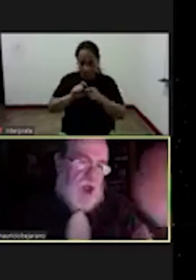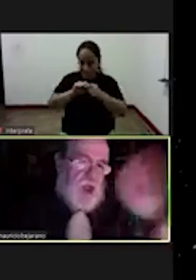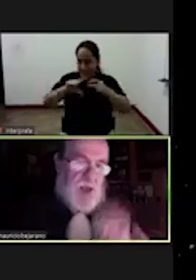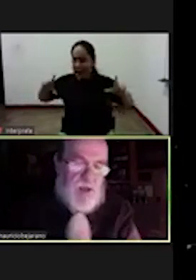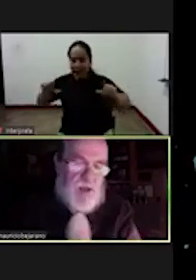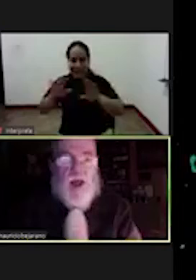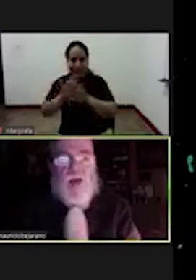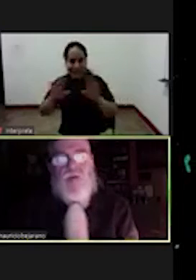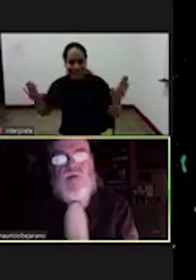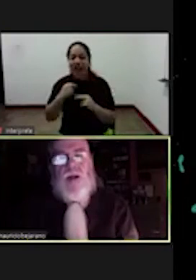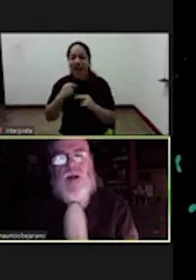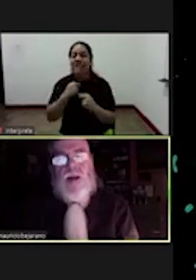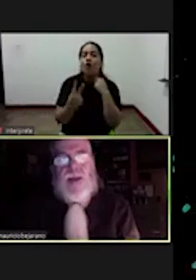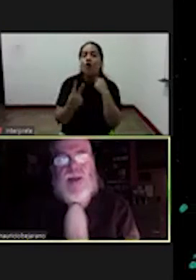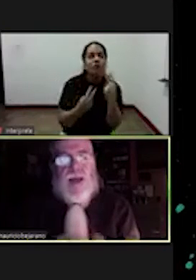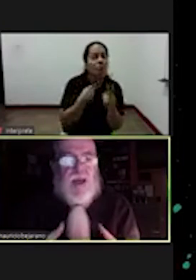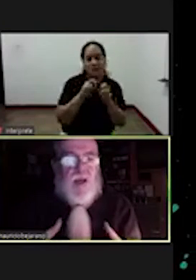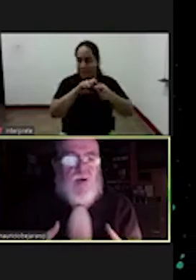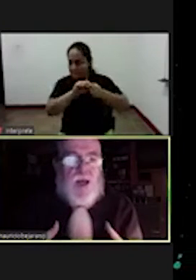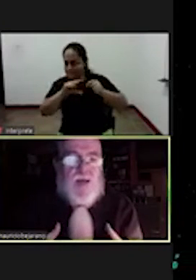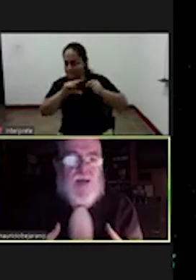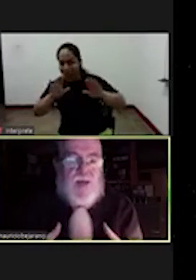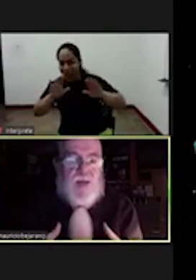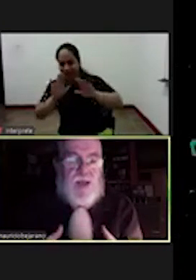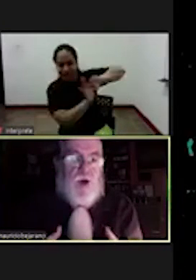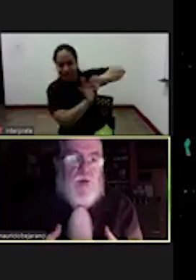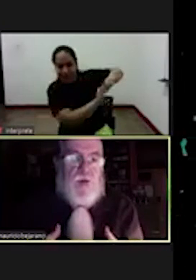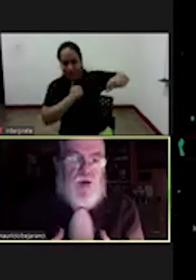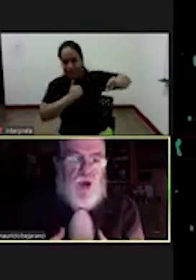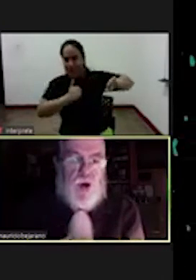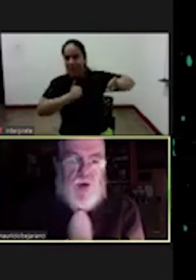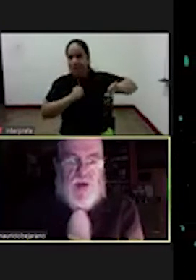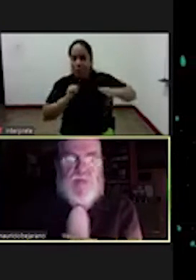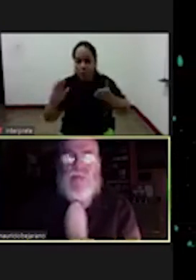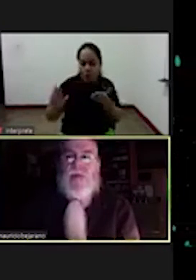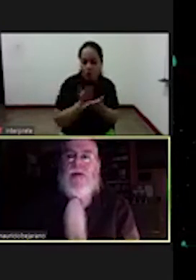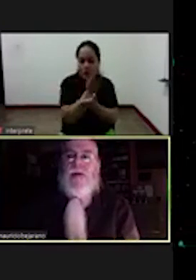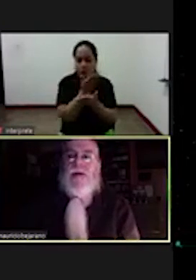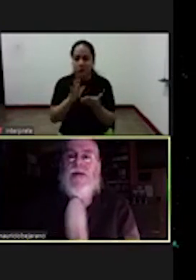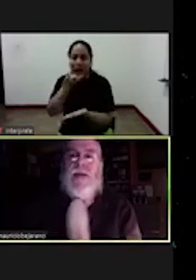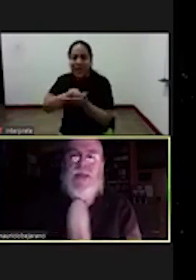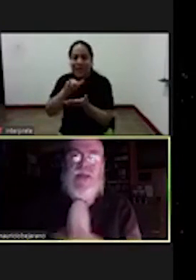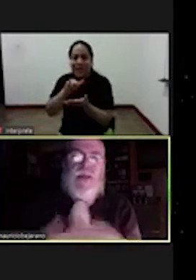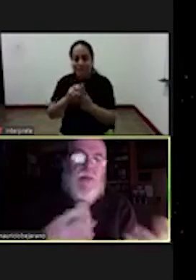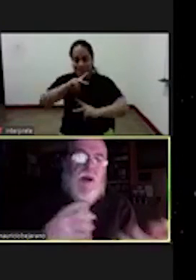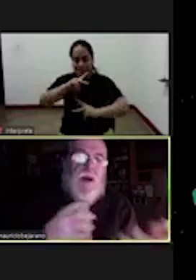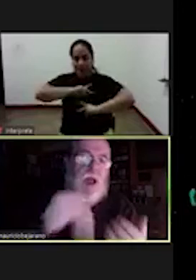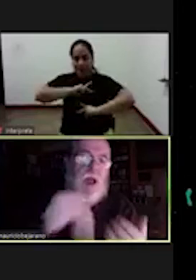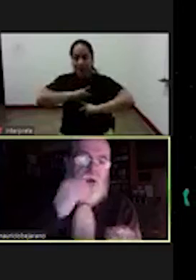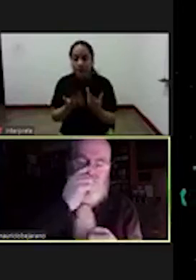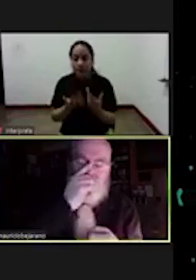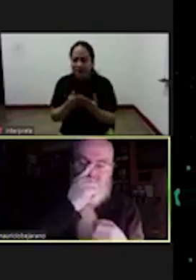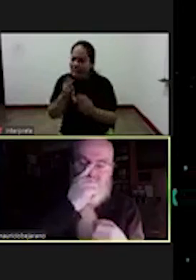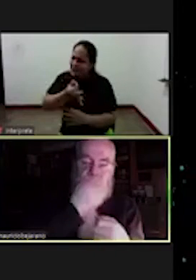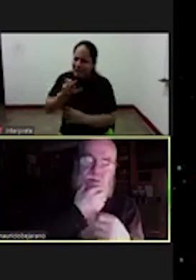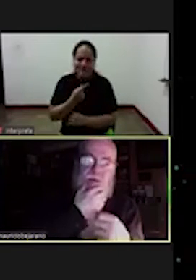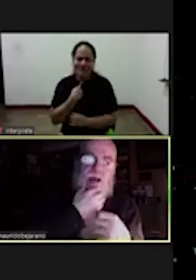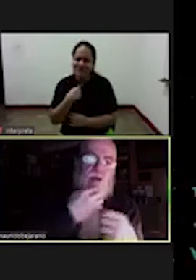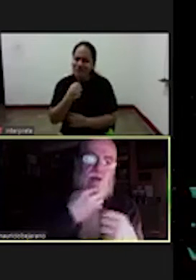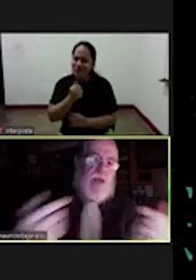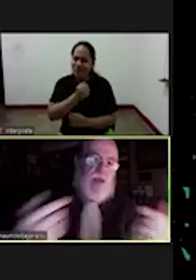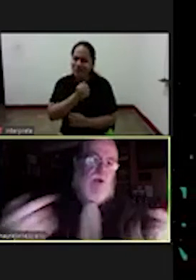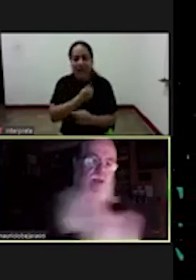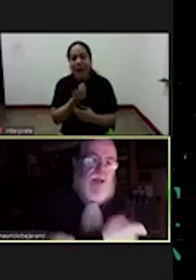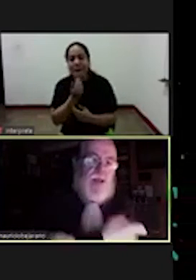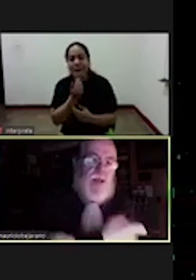voces que la generaron y adquiere una dimensión propia, autónoma. Y siempre me ha gustado, digamos,